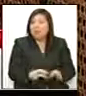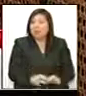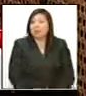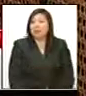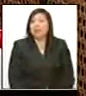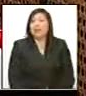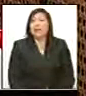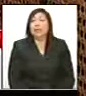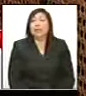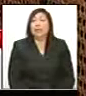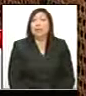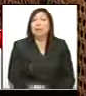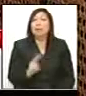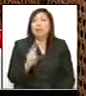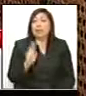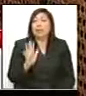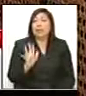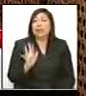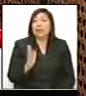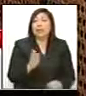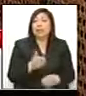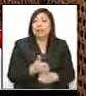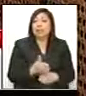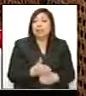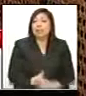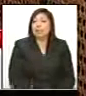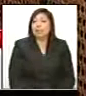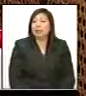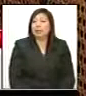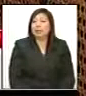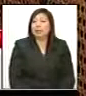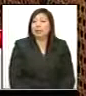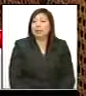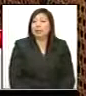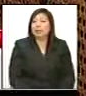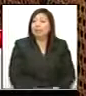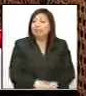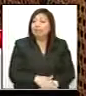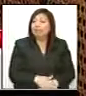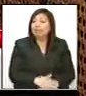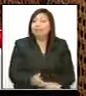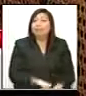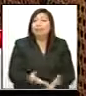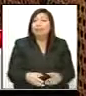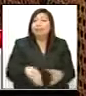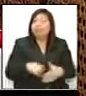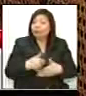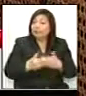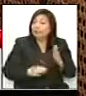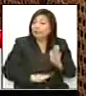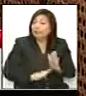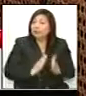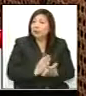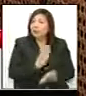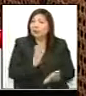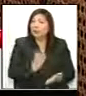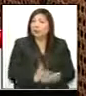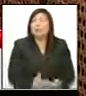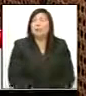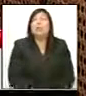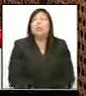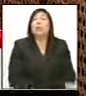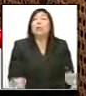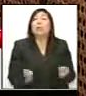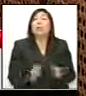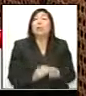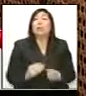embargo 25 casos asisten a ella. Vamos a tratar de sacar adelante esta problemática en conjunto